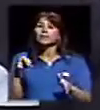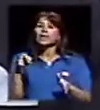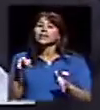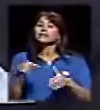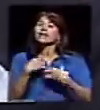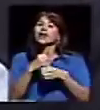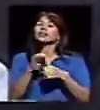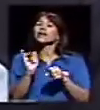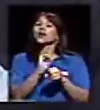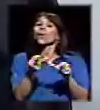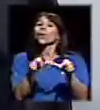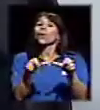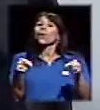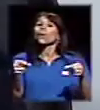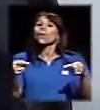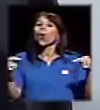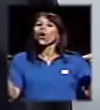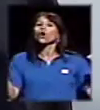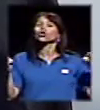polos